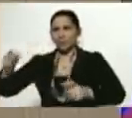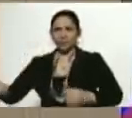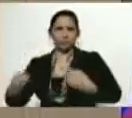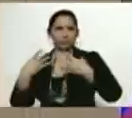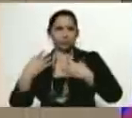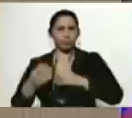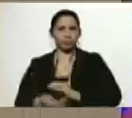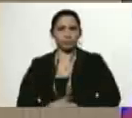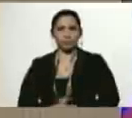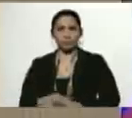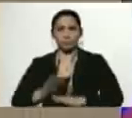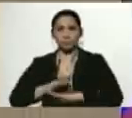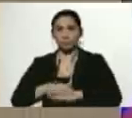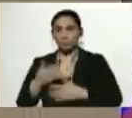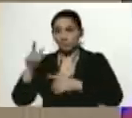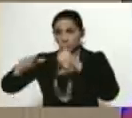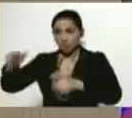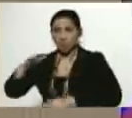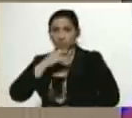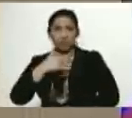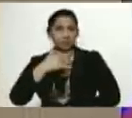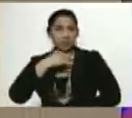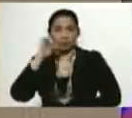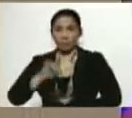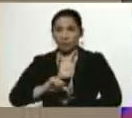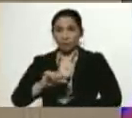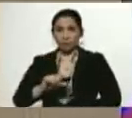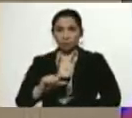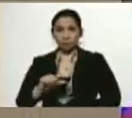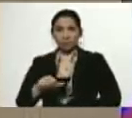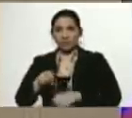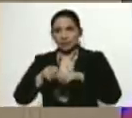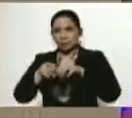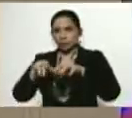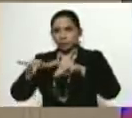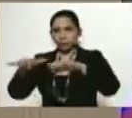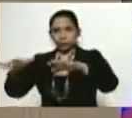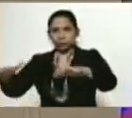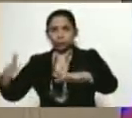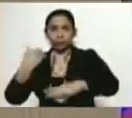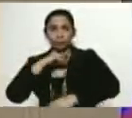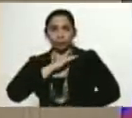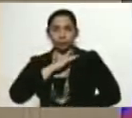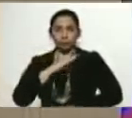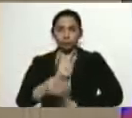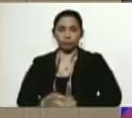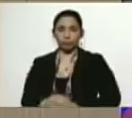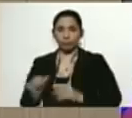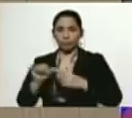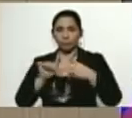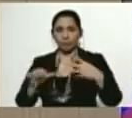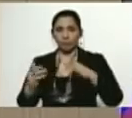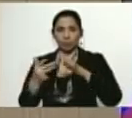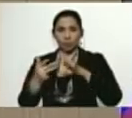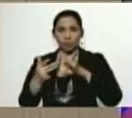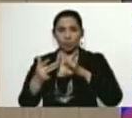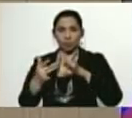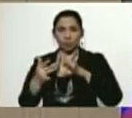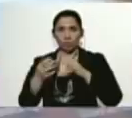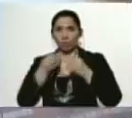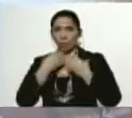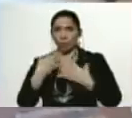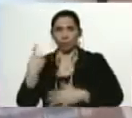porque estos pacientes asintomáticos estarían diseminando el virus en su área de contacto y bueno, tendríamos un problema